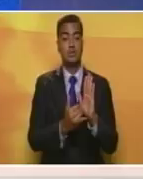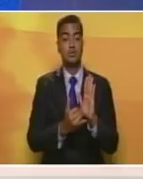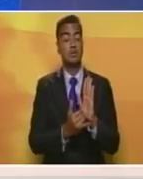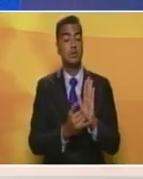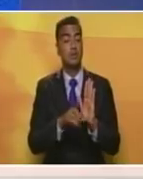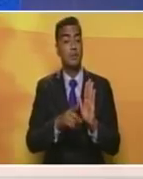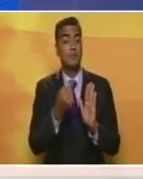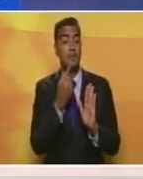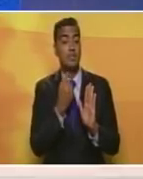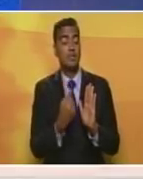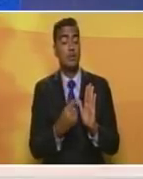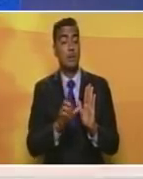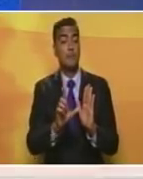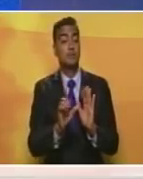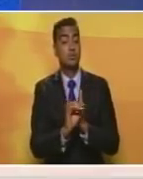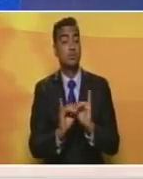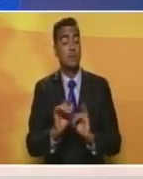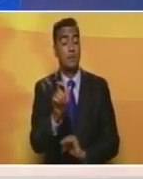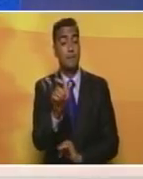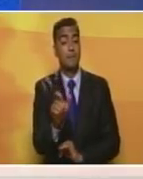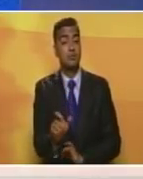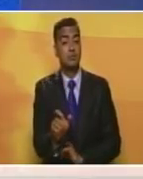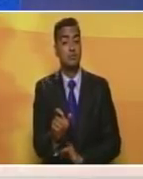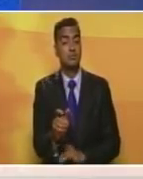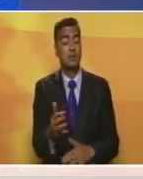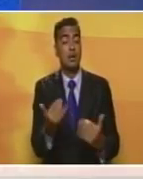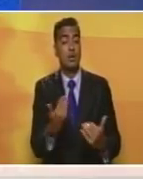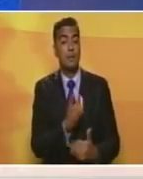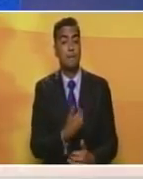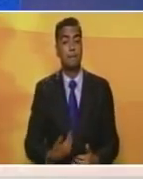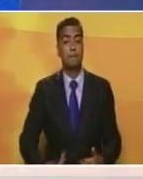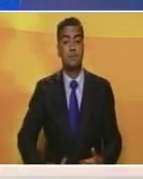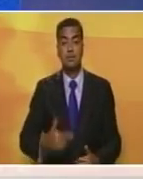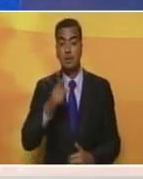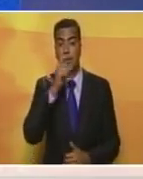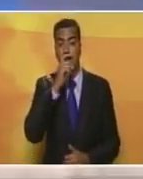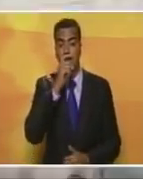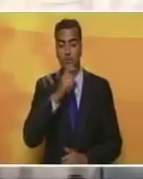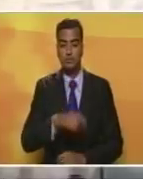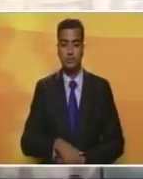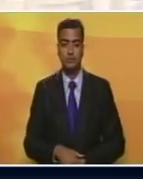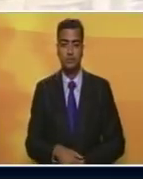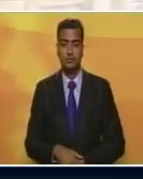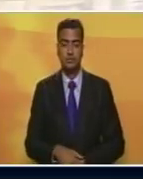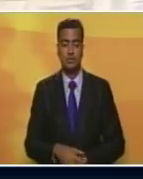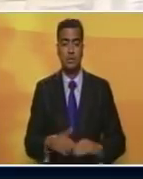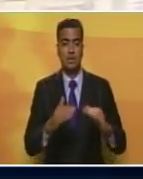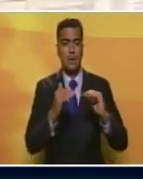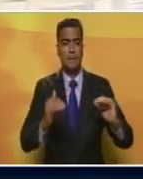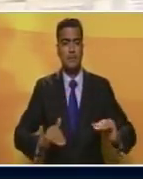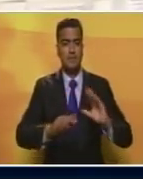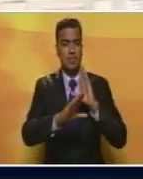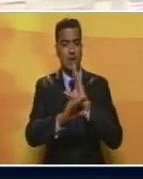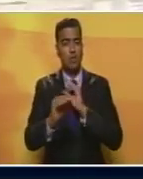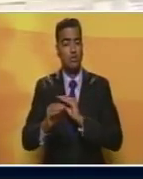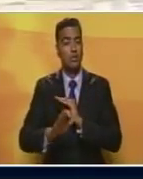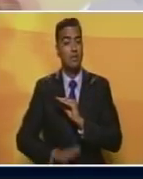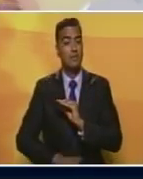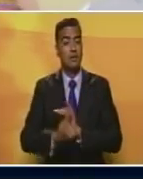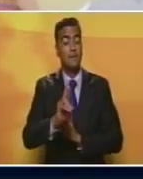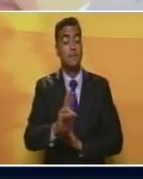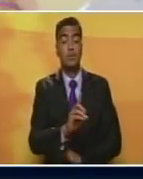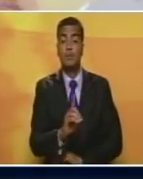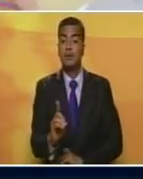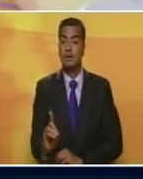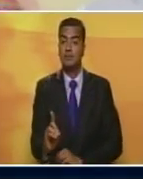Noticiero Venevisión. En el estado Zulia, el alcalde del municipio Maracaibo, Willy Casanova, respaldó el llamado a elecciones